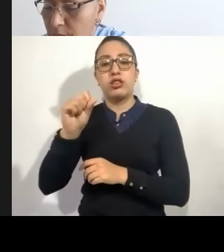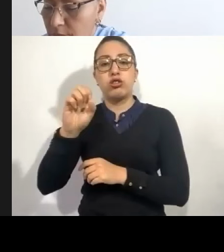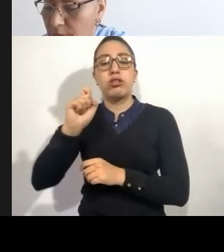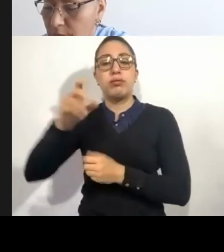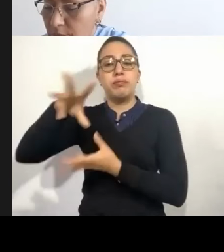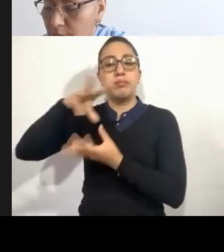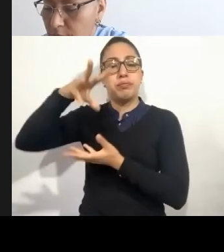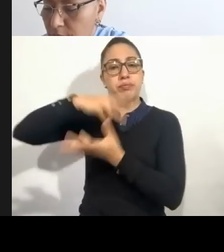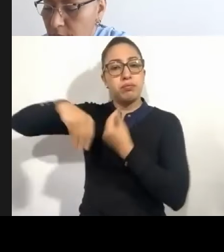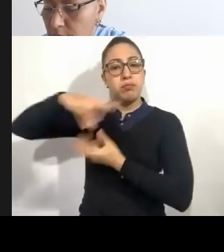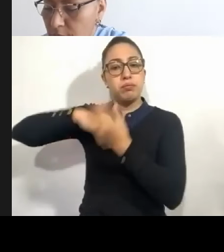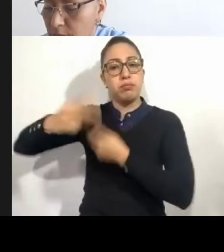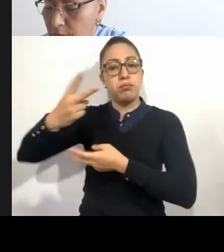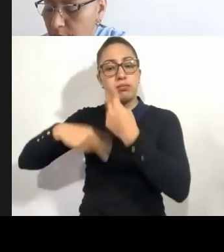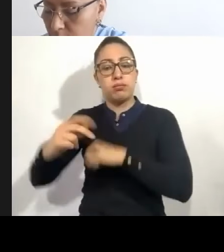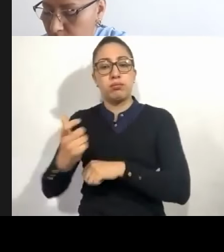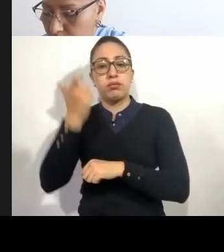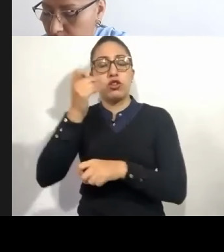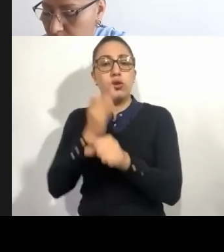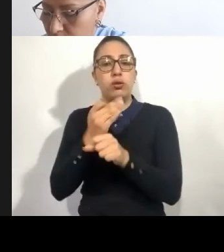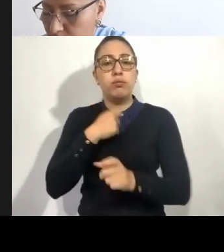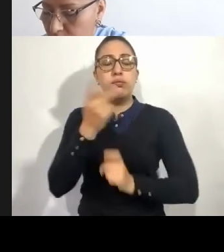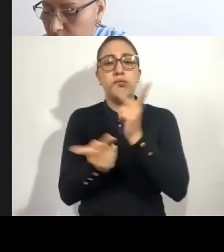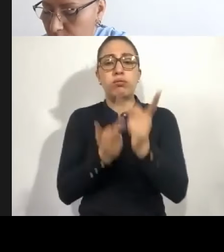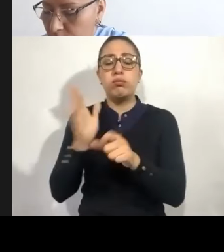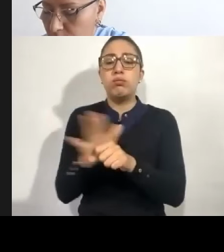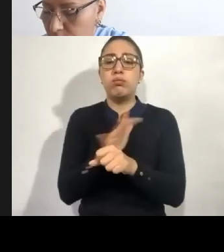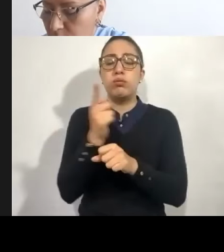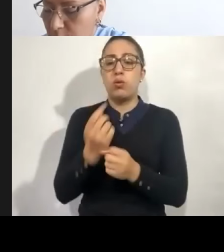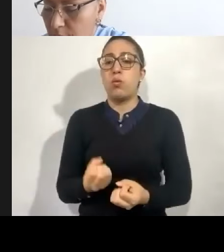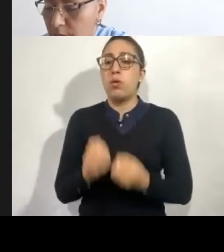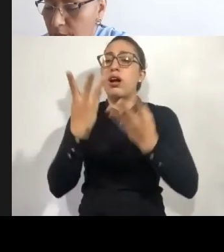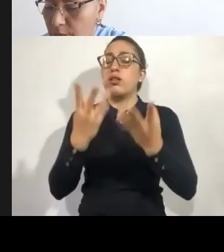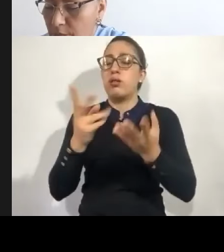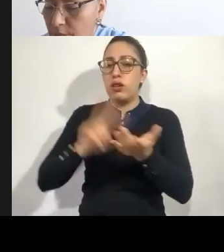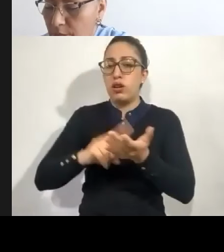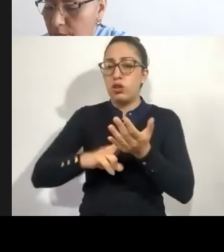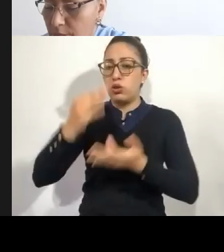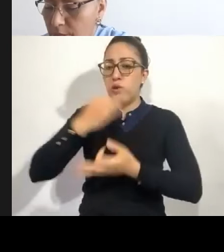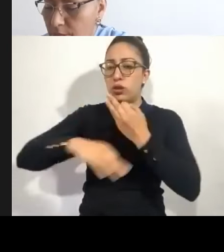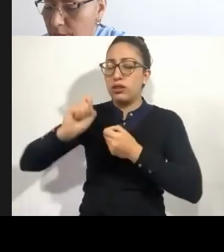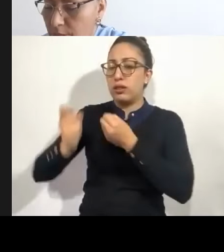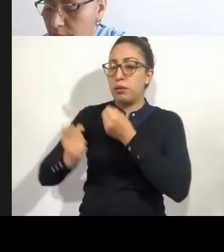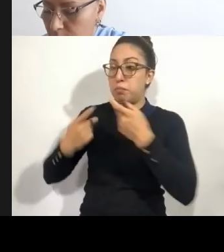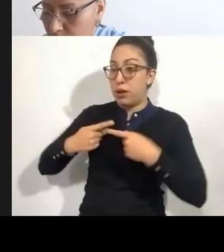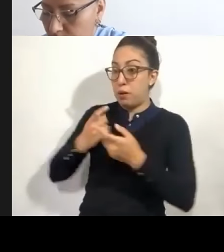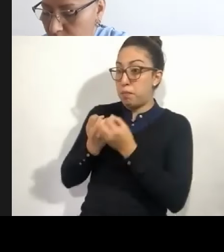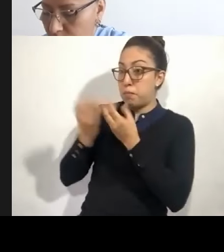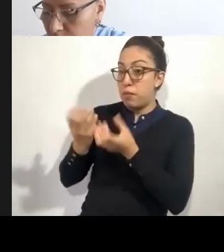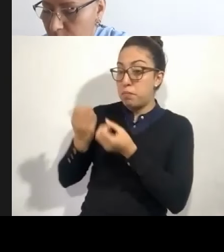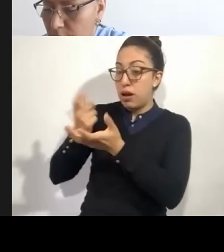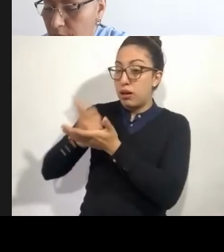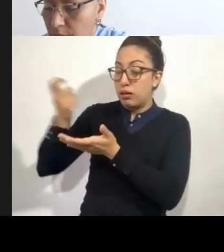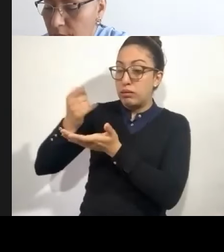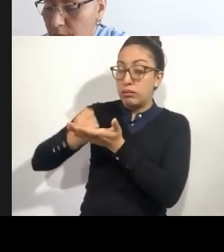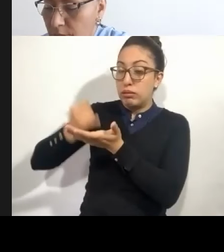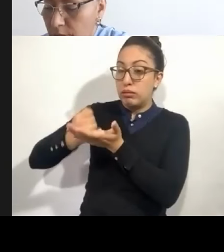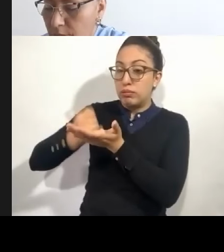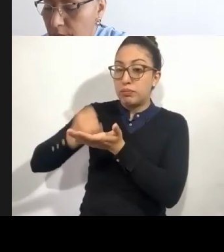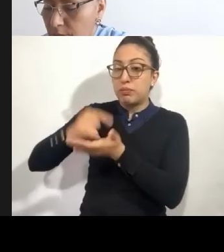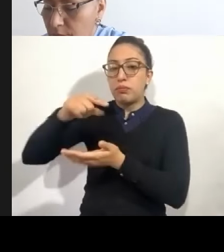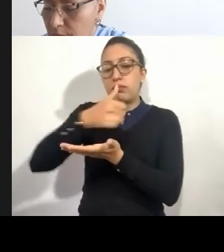comentara al público cuántas de todas estas aportaciones emiten los ciudadanos desde la capital, cuánto aporta la Ciudad de México. ¿Por qué la ciudad